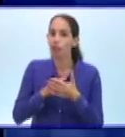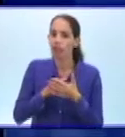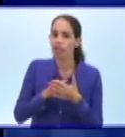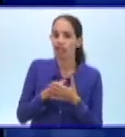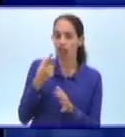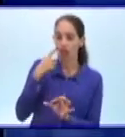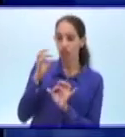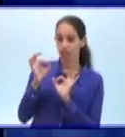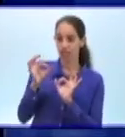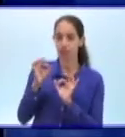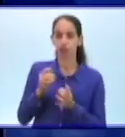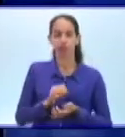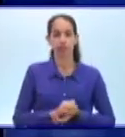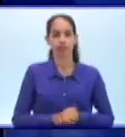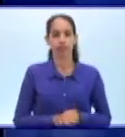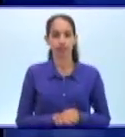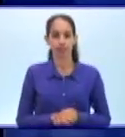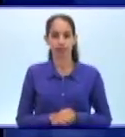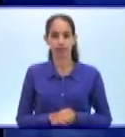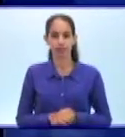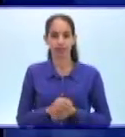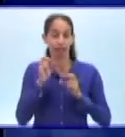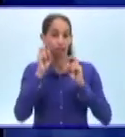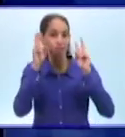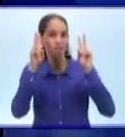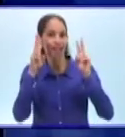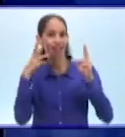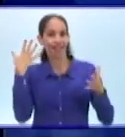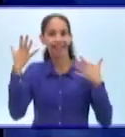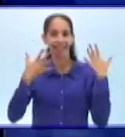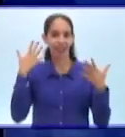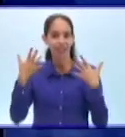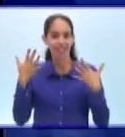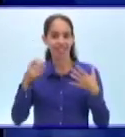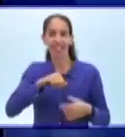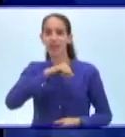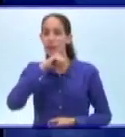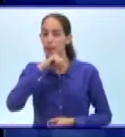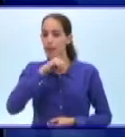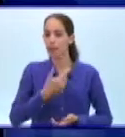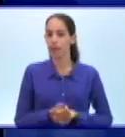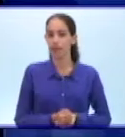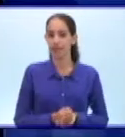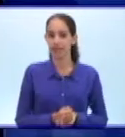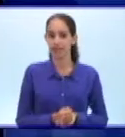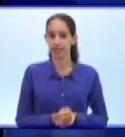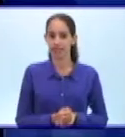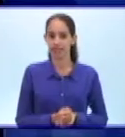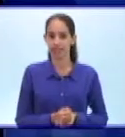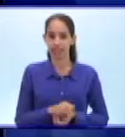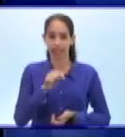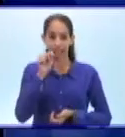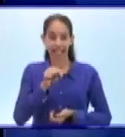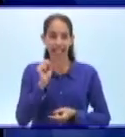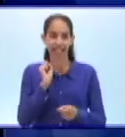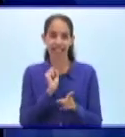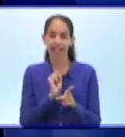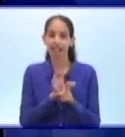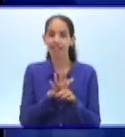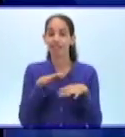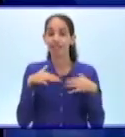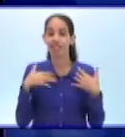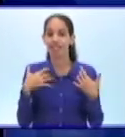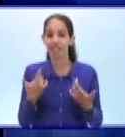él. Que vivan nuestras madres. En esta introducción yo